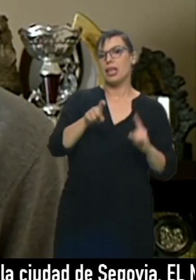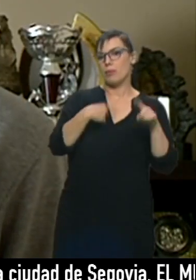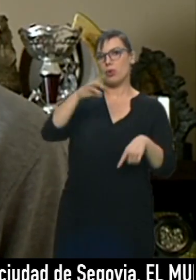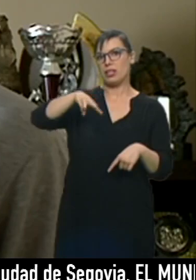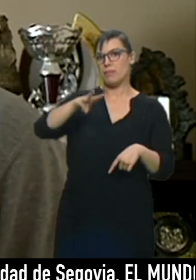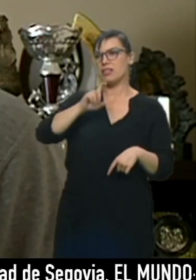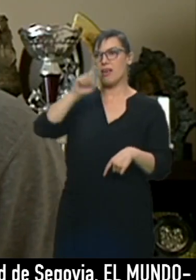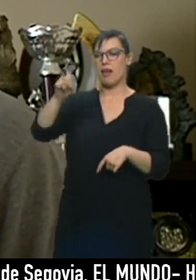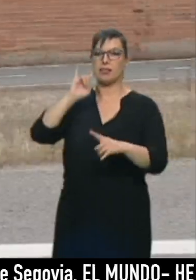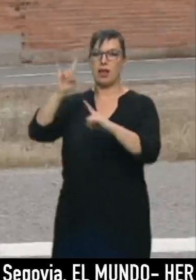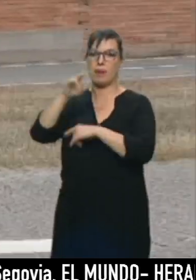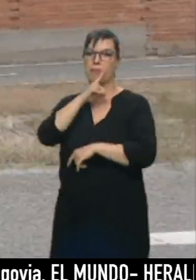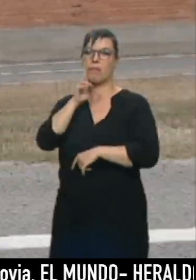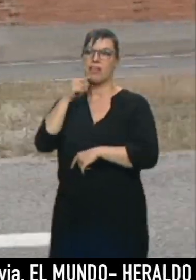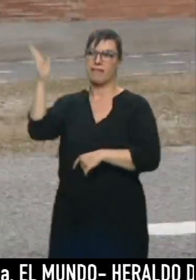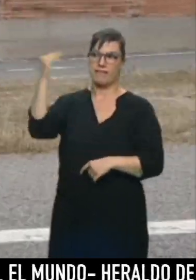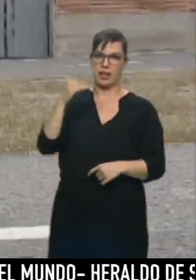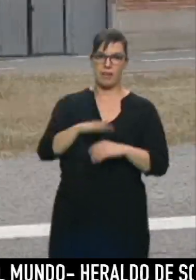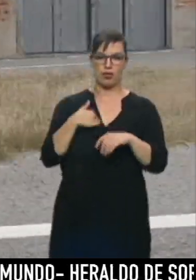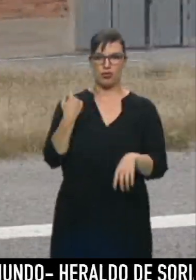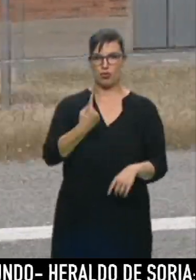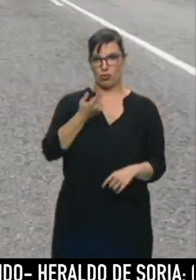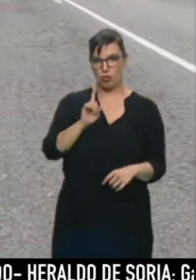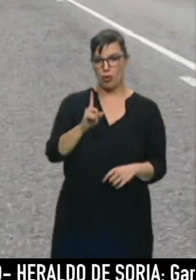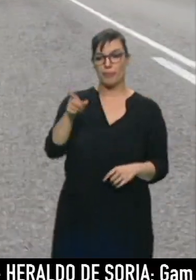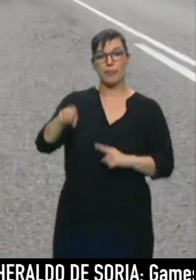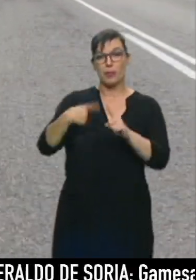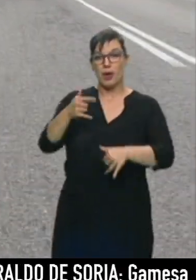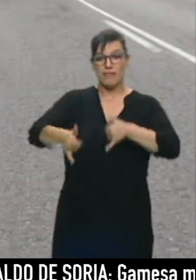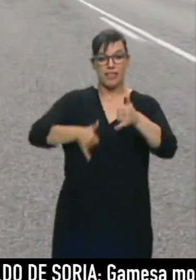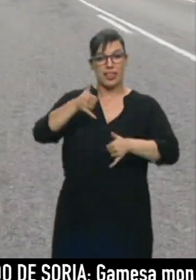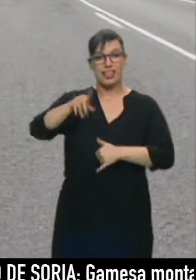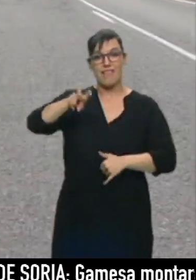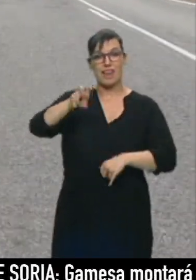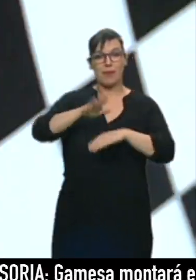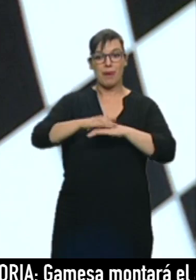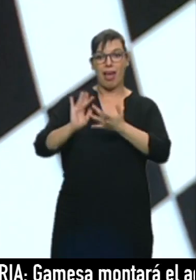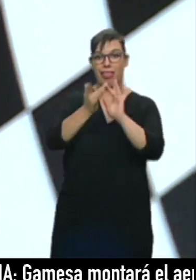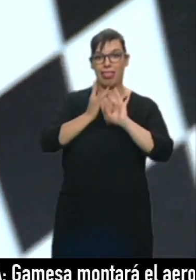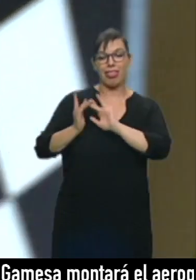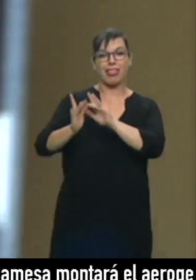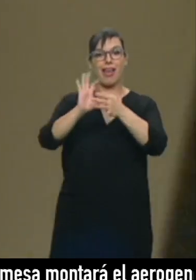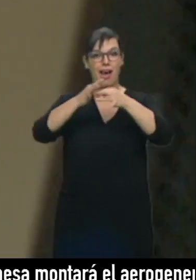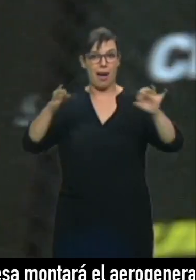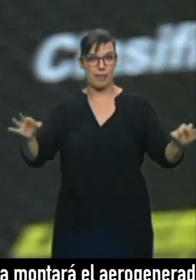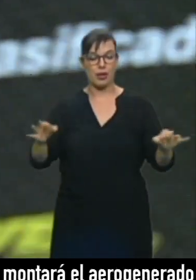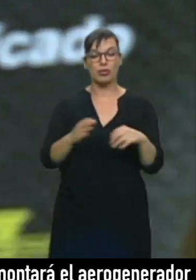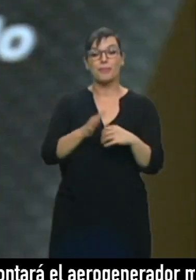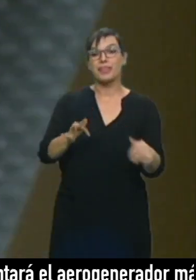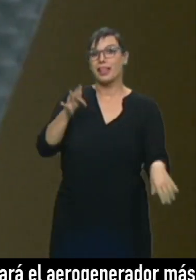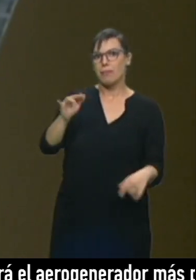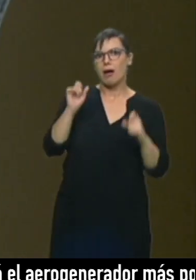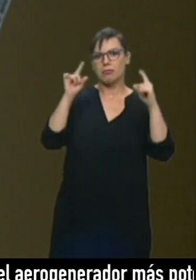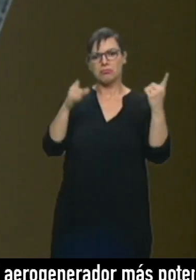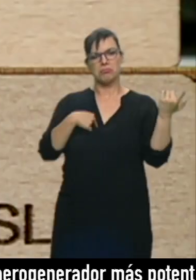también para no estar él solo. La bicicleta se convirtió en una gran herramienta para hacer amigos en España y además descubrió que